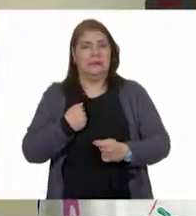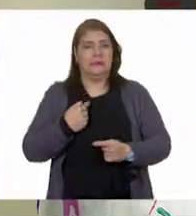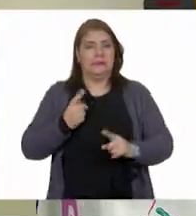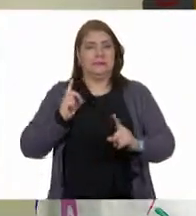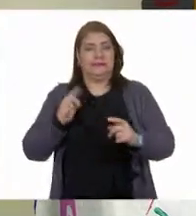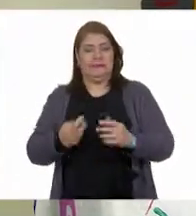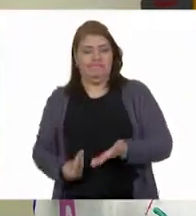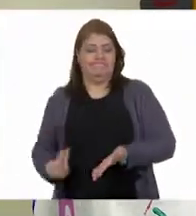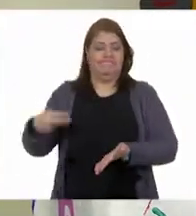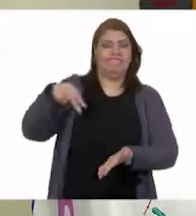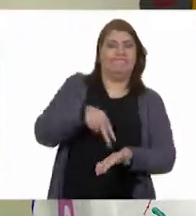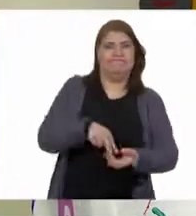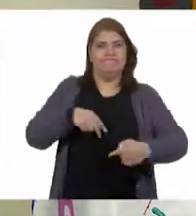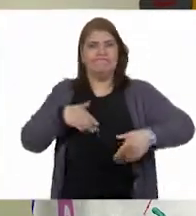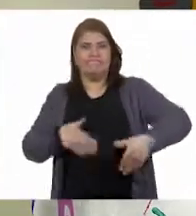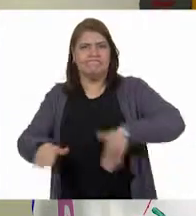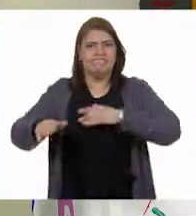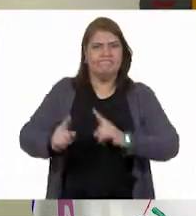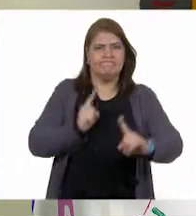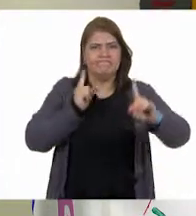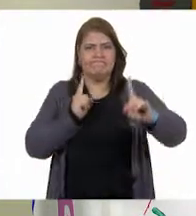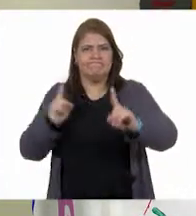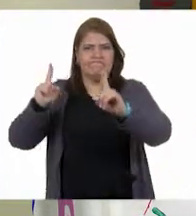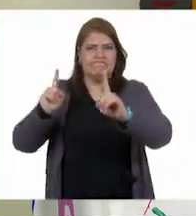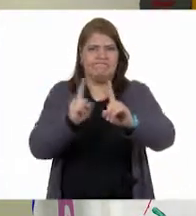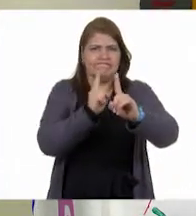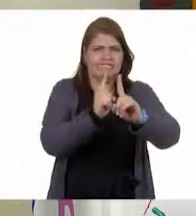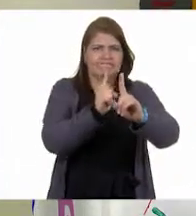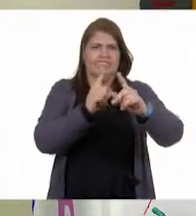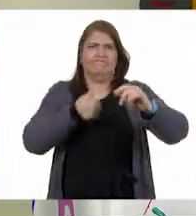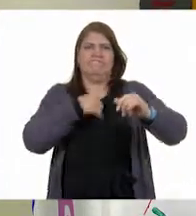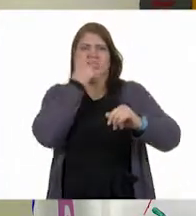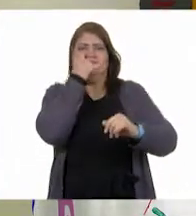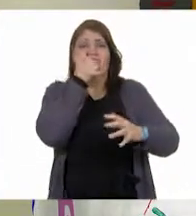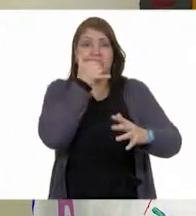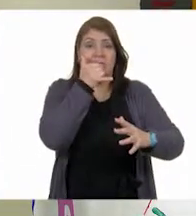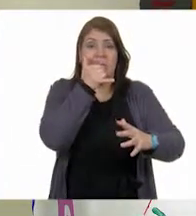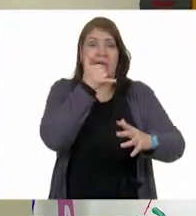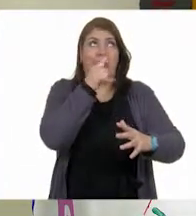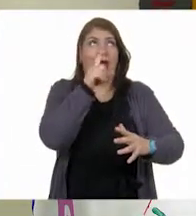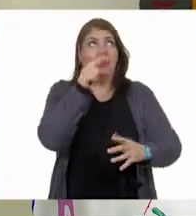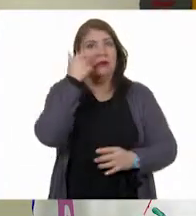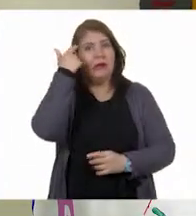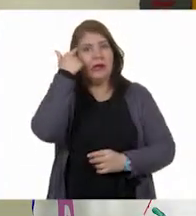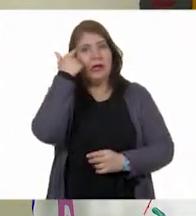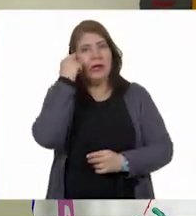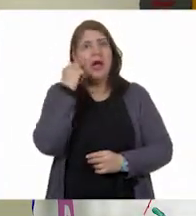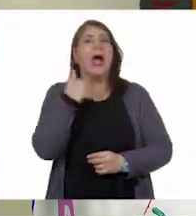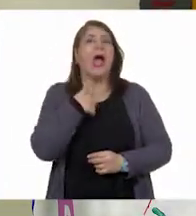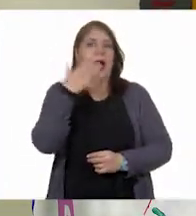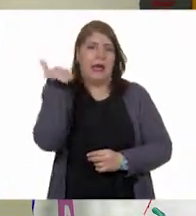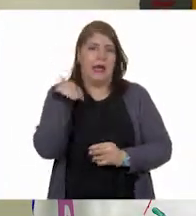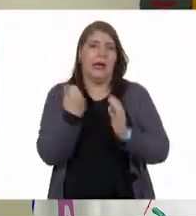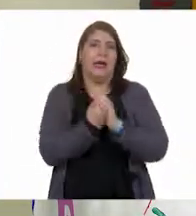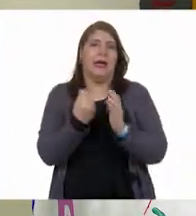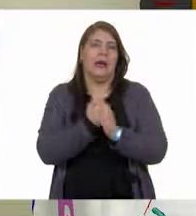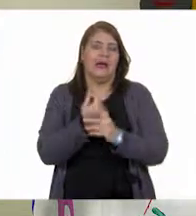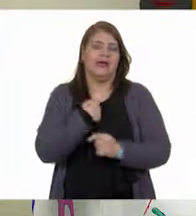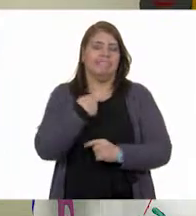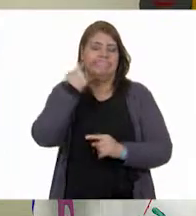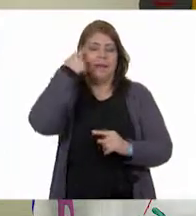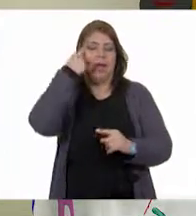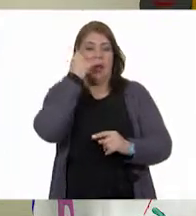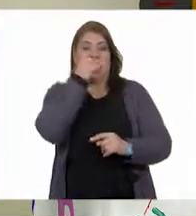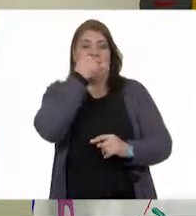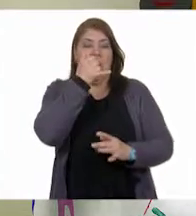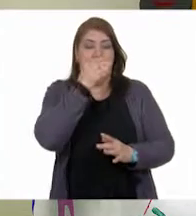reclamarle a mi compañero, pensé en la situación de... porque estas clases también las veíamos nosotros. Pensé que no